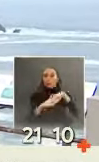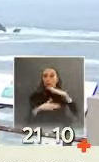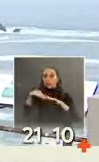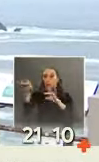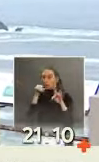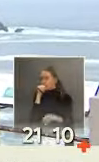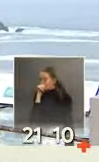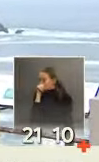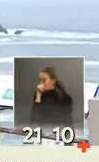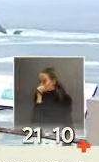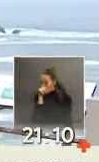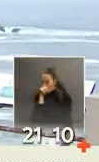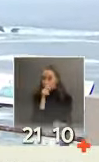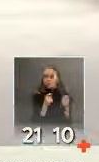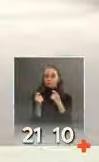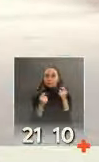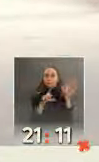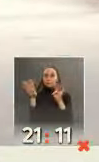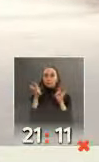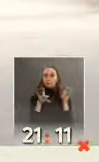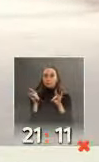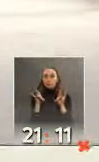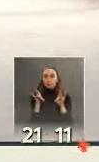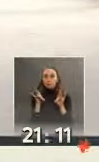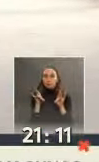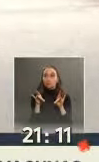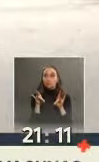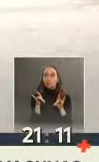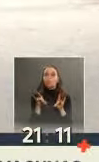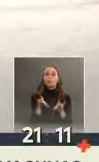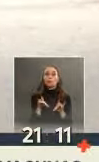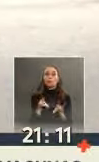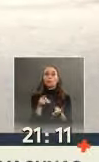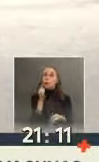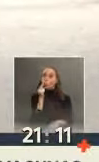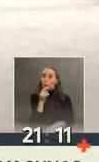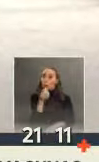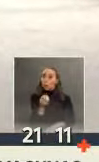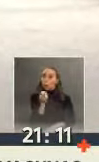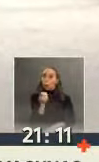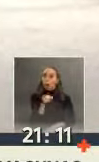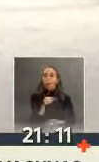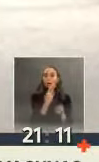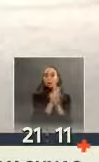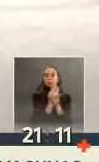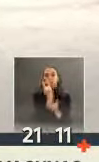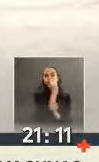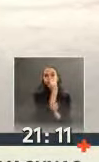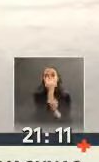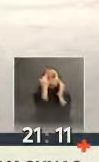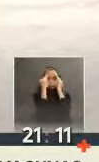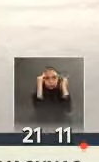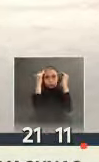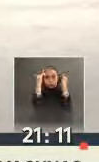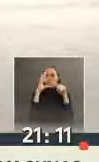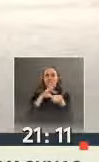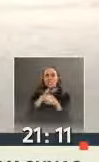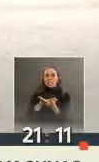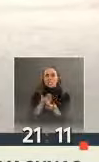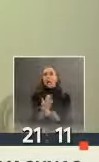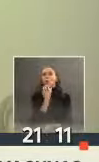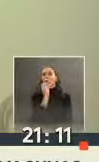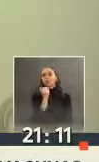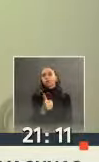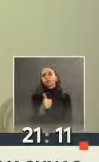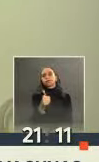economía, nos va a ayudar a todos. Tenemos muy buen nivel académico acá, a nivel de salud en Antofagasta, yo sí creo en